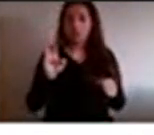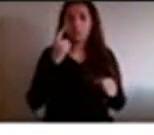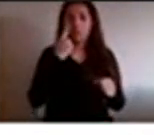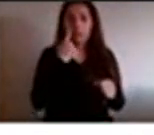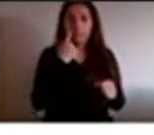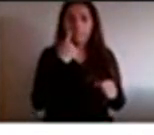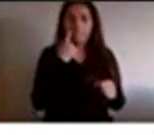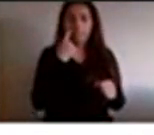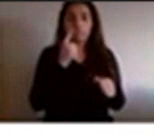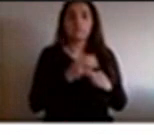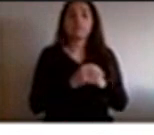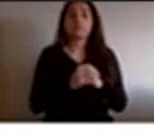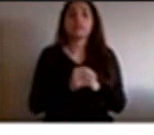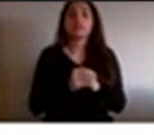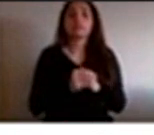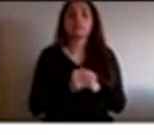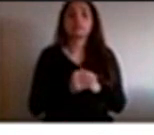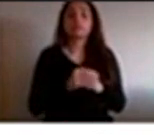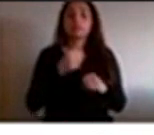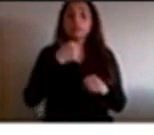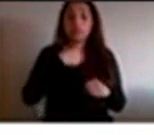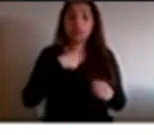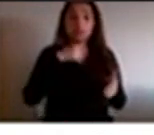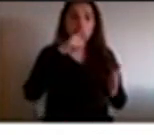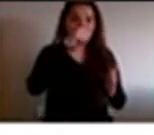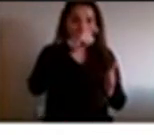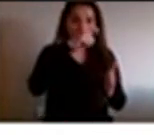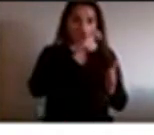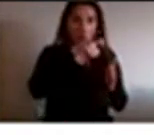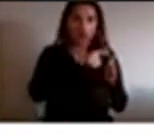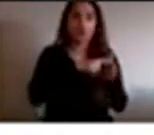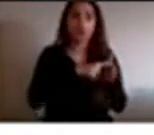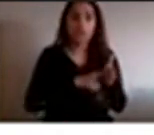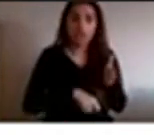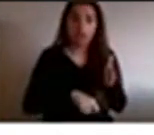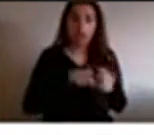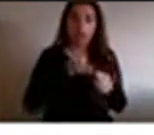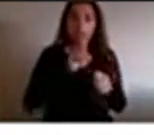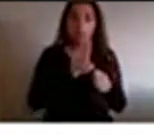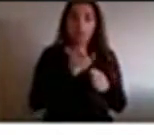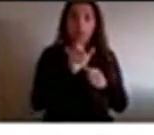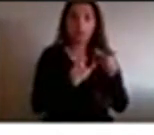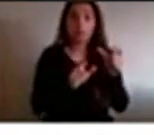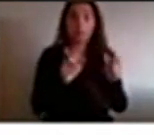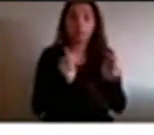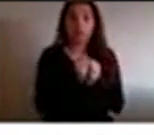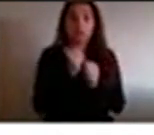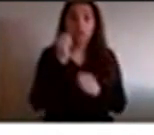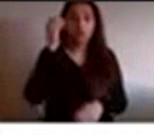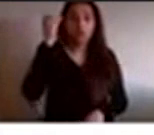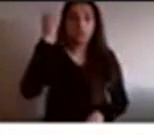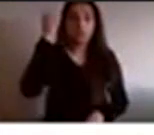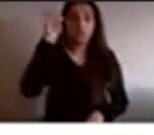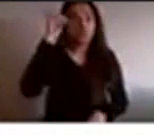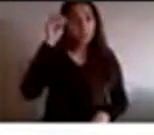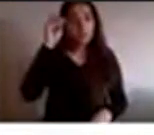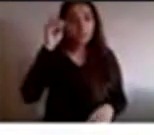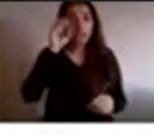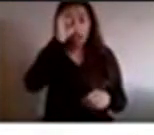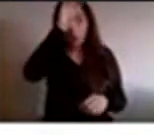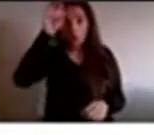puede ser terminado por una causal objetiva? Campo, vamos contigo primero y después con